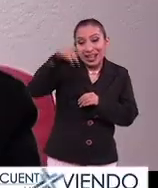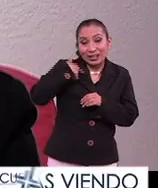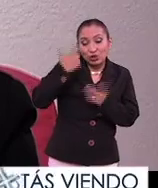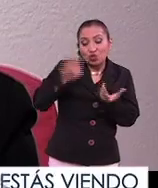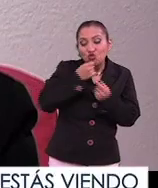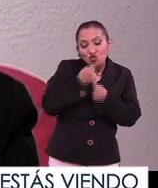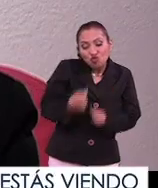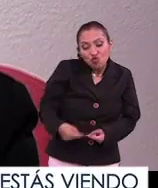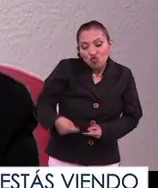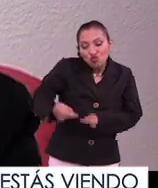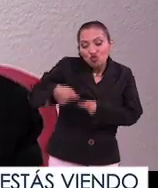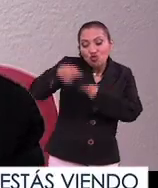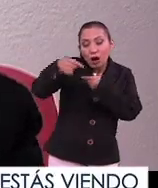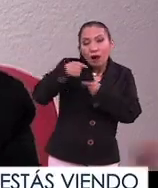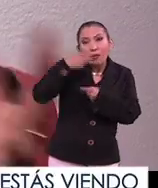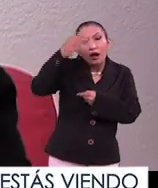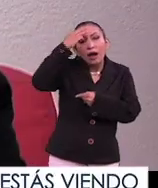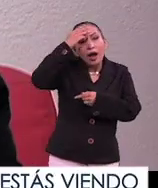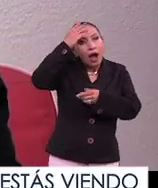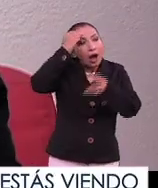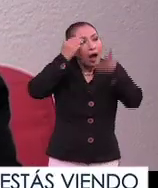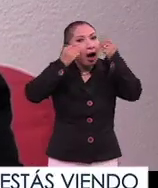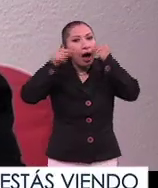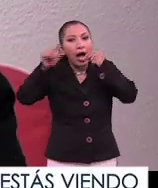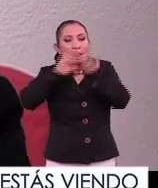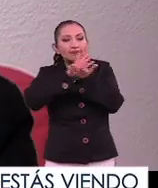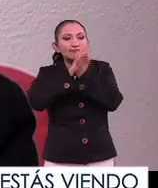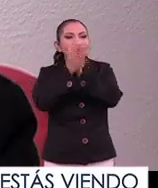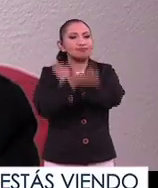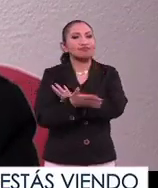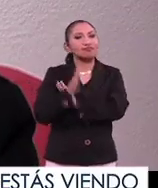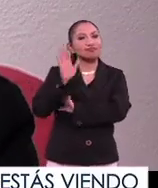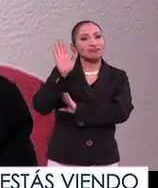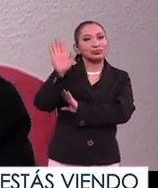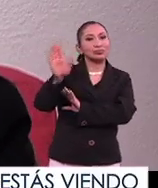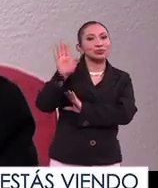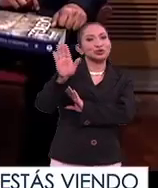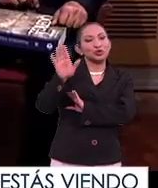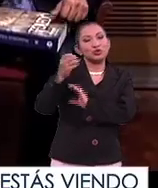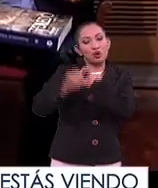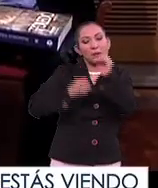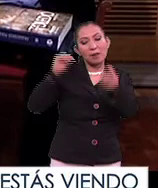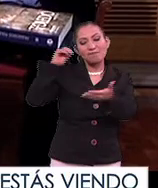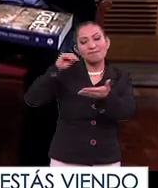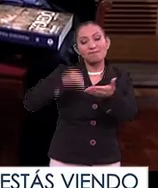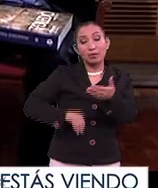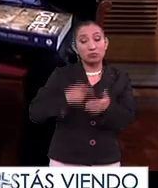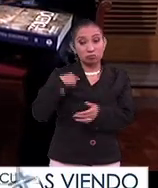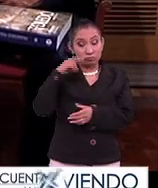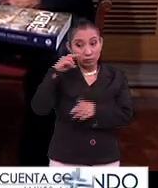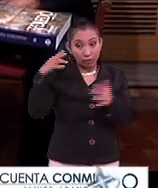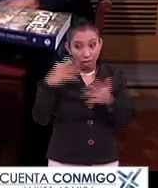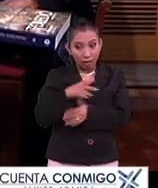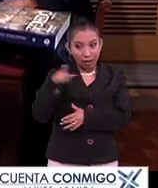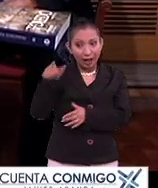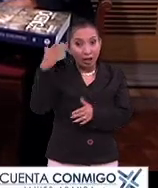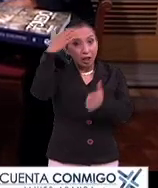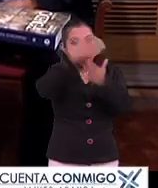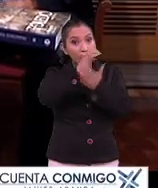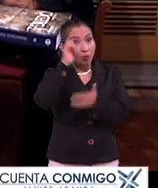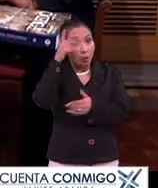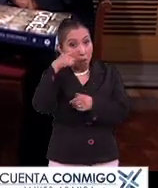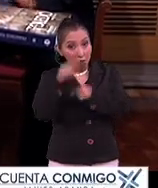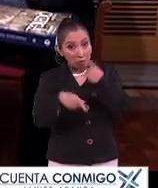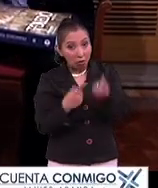Esta infancia como marca, es lo que él vuelca en su obra. Y sorprende mucho que haya estado, por ejemplo, en